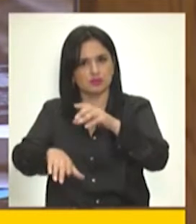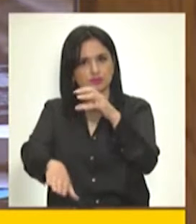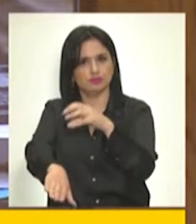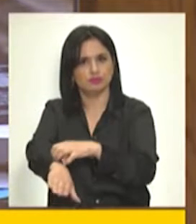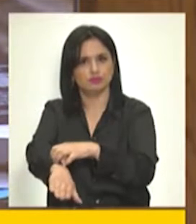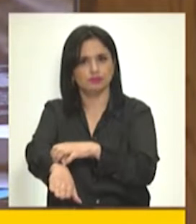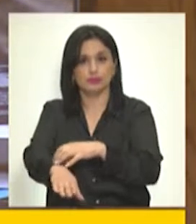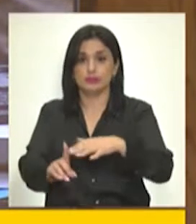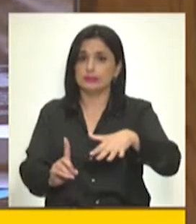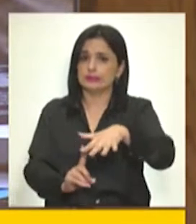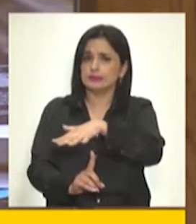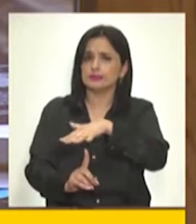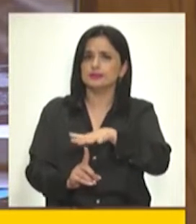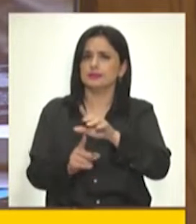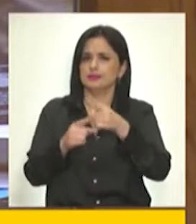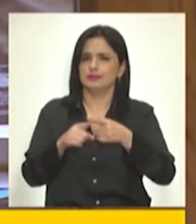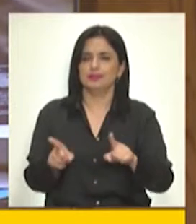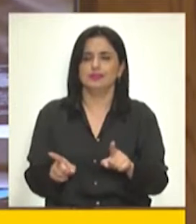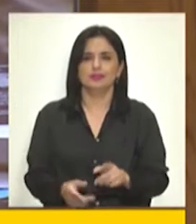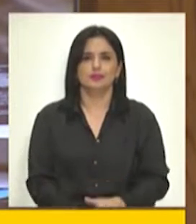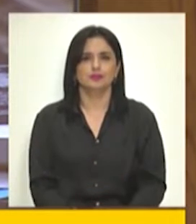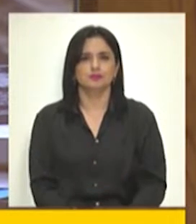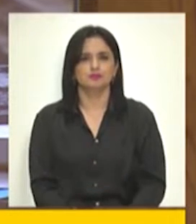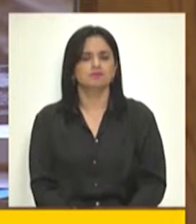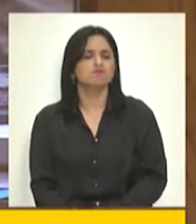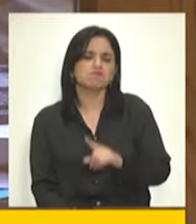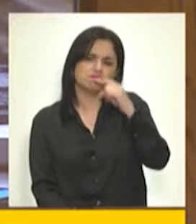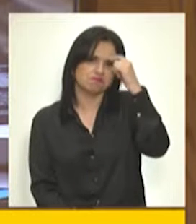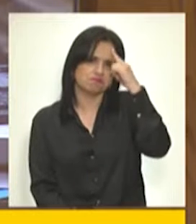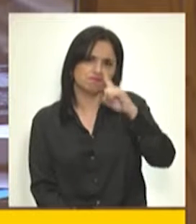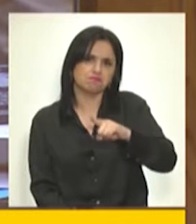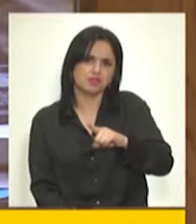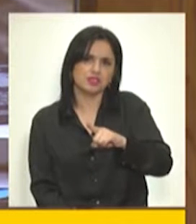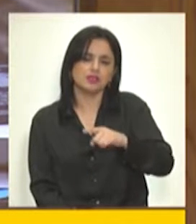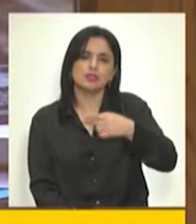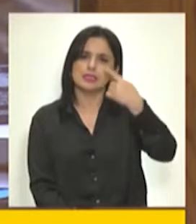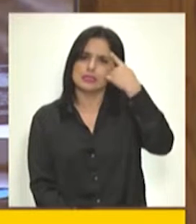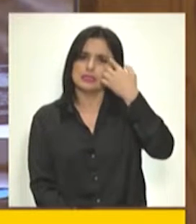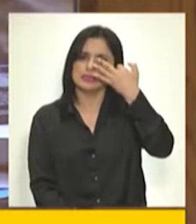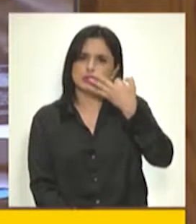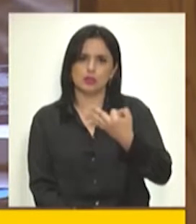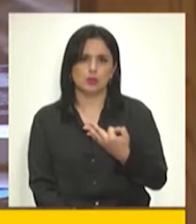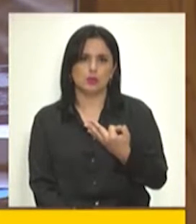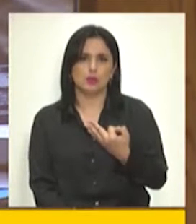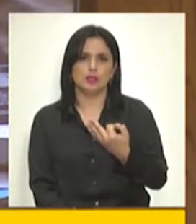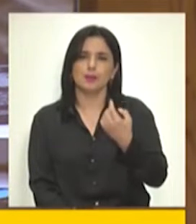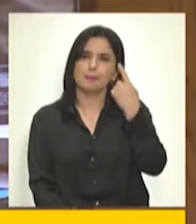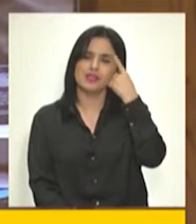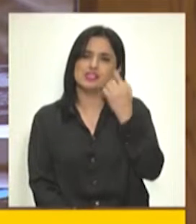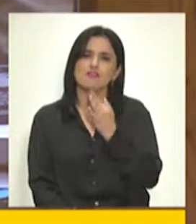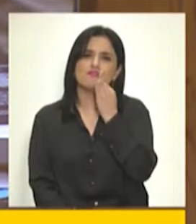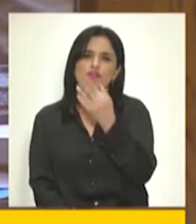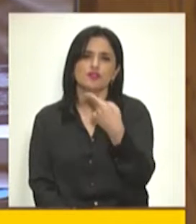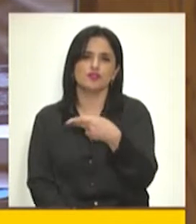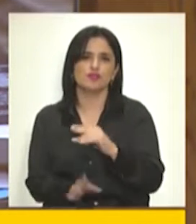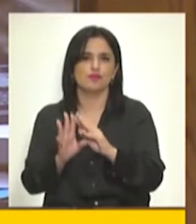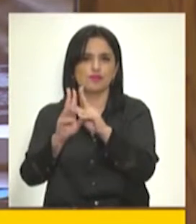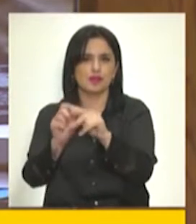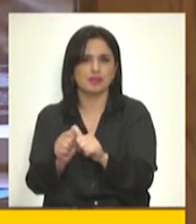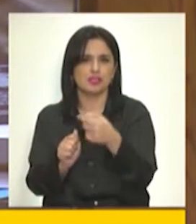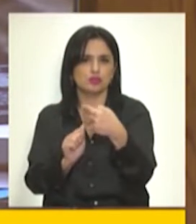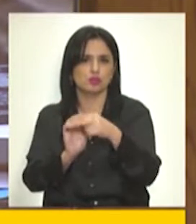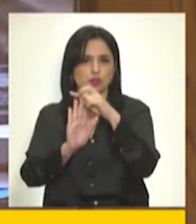totalmente distintas pero convencido de que no solamente estaban haciendo un futuro para su familia para sus proyectos de vida